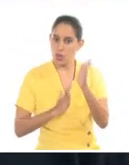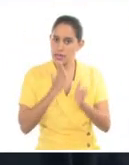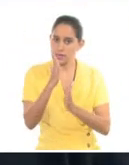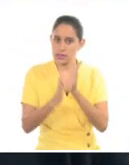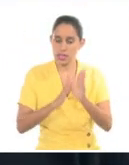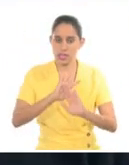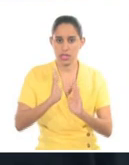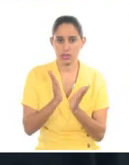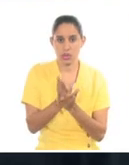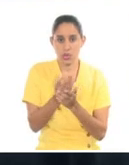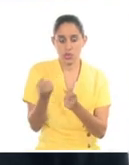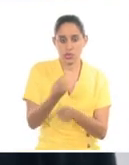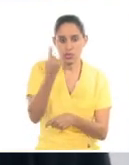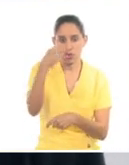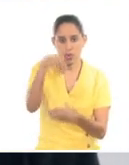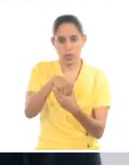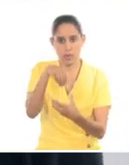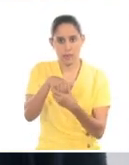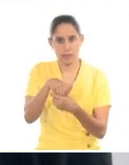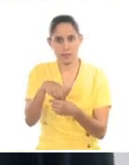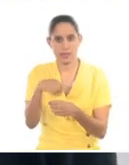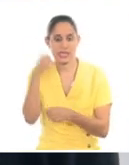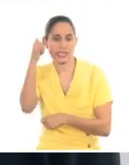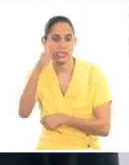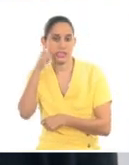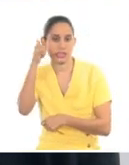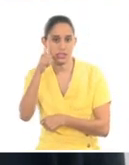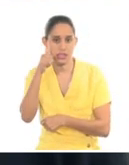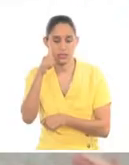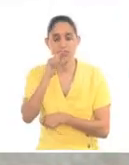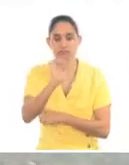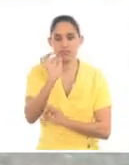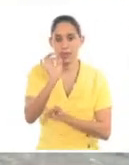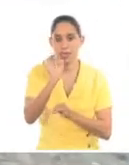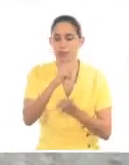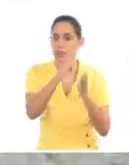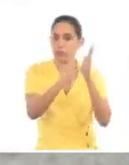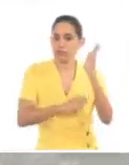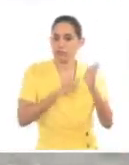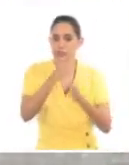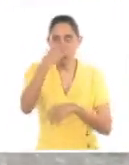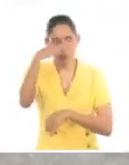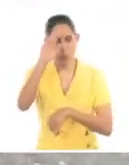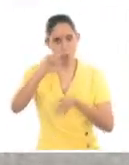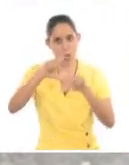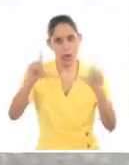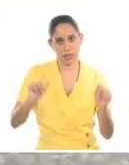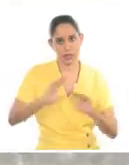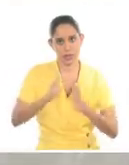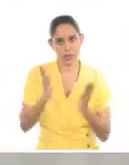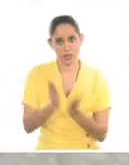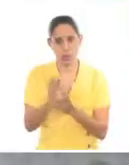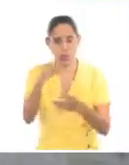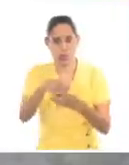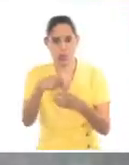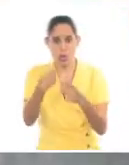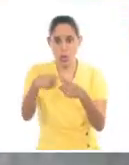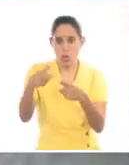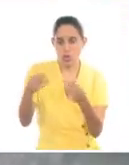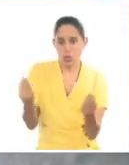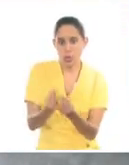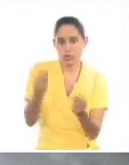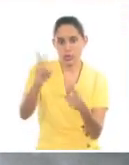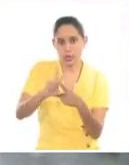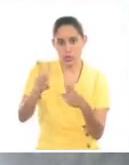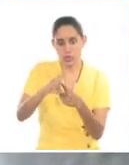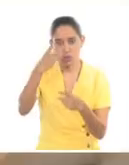no solo para el cine de animación, para el cine cubano en sentido general. Animados ICAI realiza coproducciones con la televisión cubana,